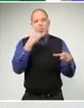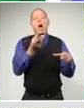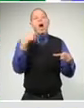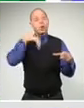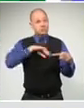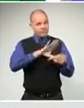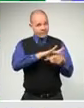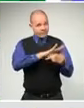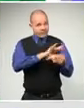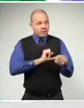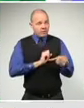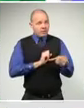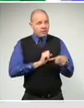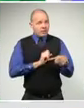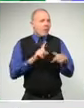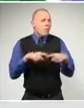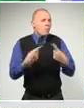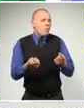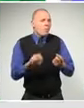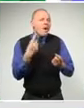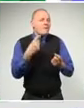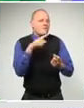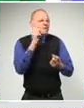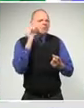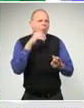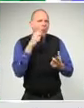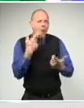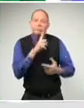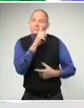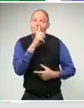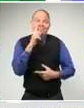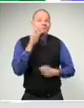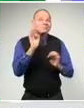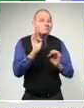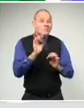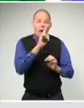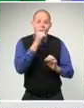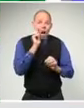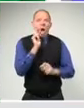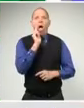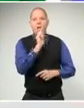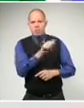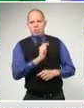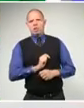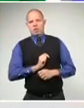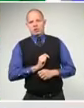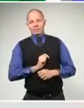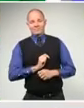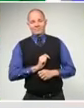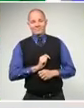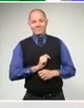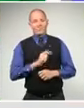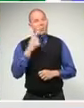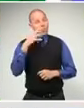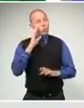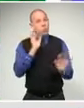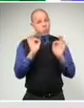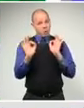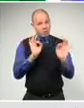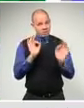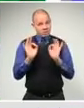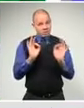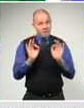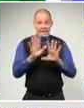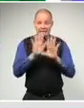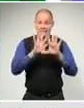PCR, y en el acumulado el 51,9% de todos los diagnosticados en Cuba pues han estado